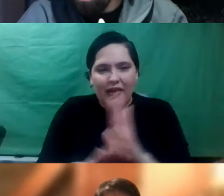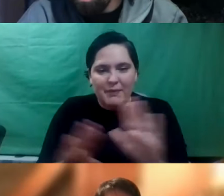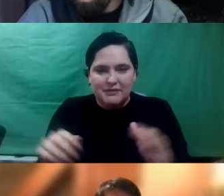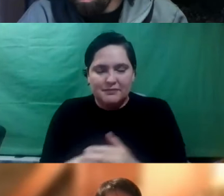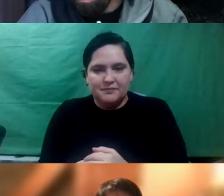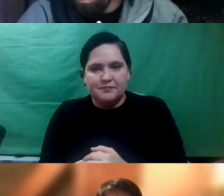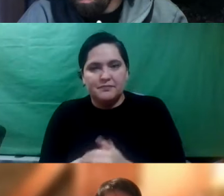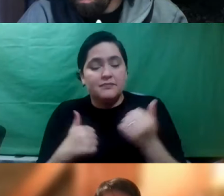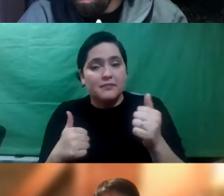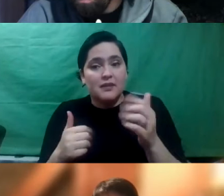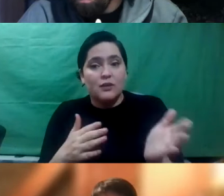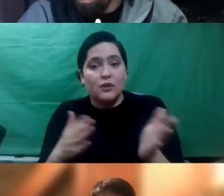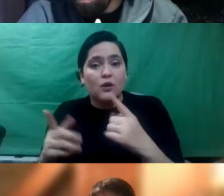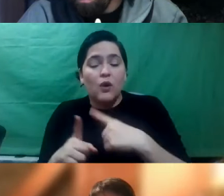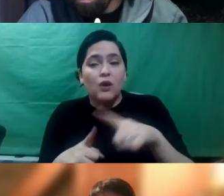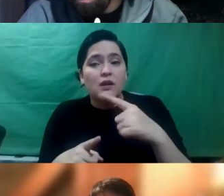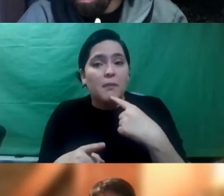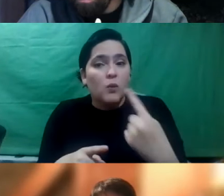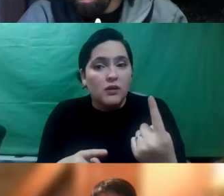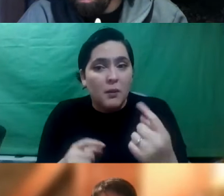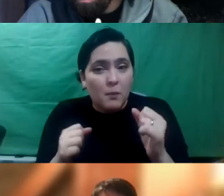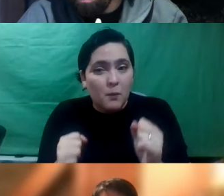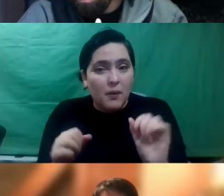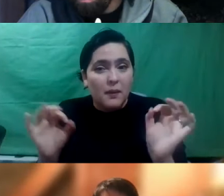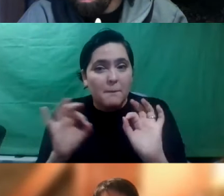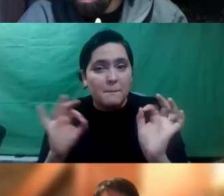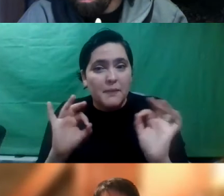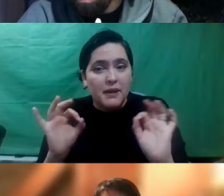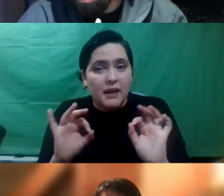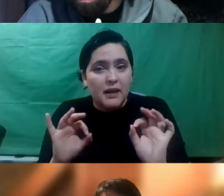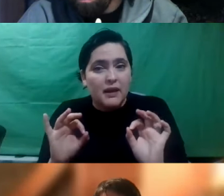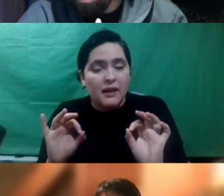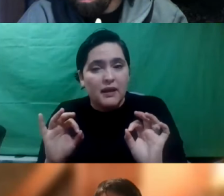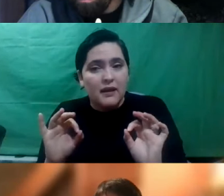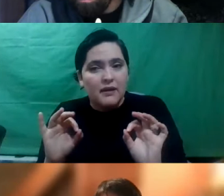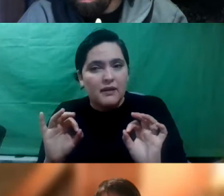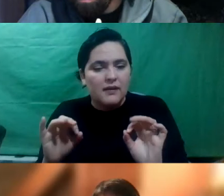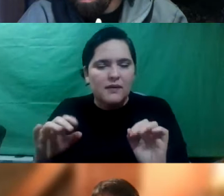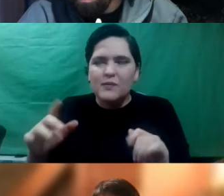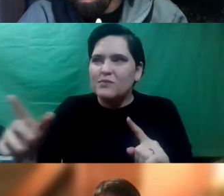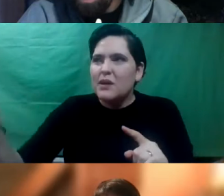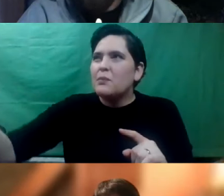explicar a grandes rasgos este Whole Brain Model y las implicancias que tiene para las investigaciones del cerebro y el sistema nervioso?